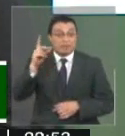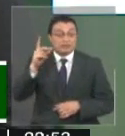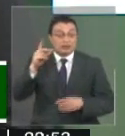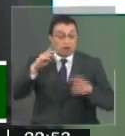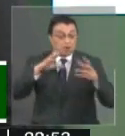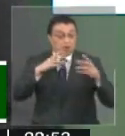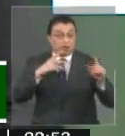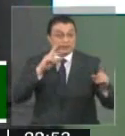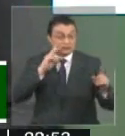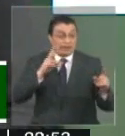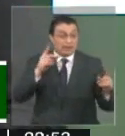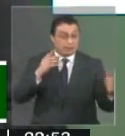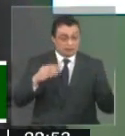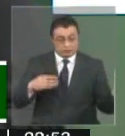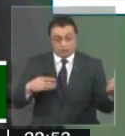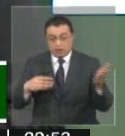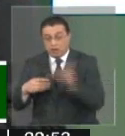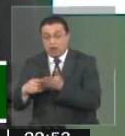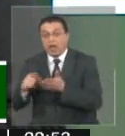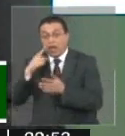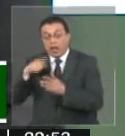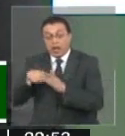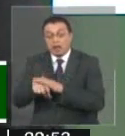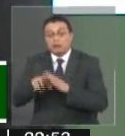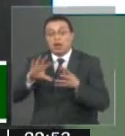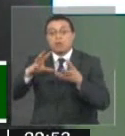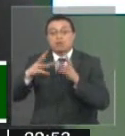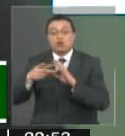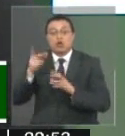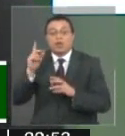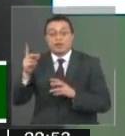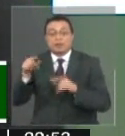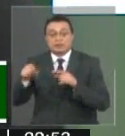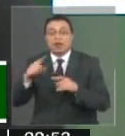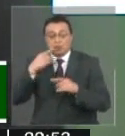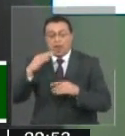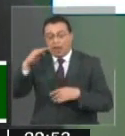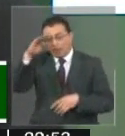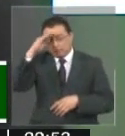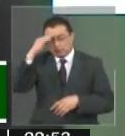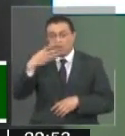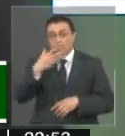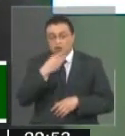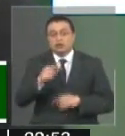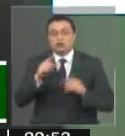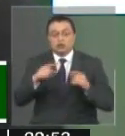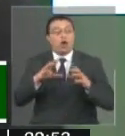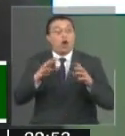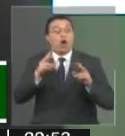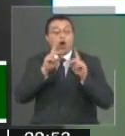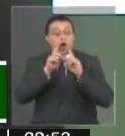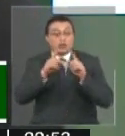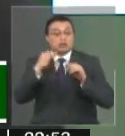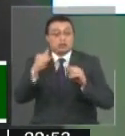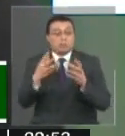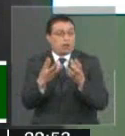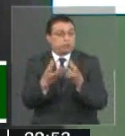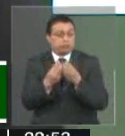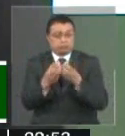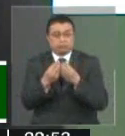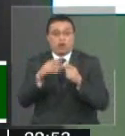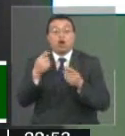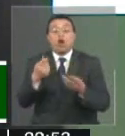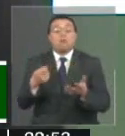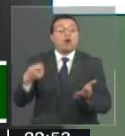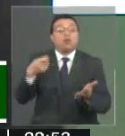de la discapacidad, que es el revés. Es una experiencia maravillosa, está siempre lleno, el hotel está empezando a trabajar bien. ¿Cómo